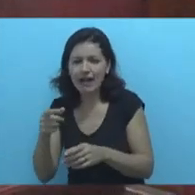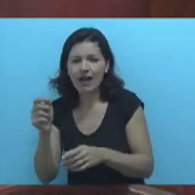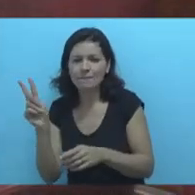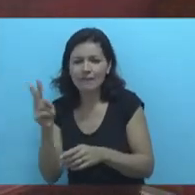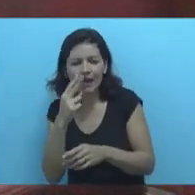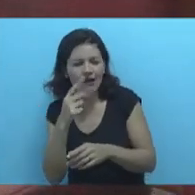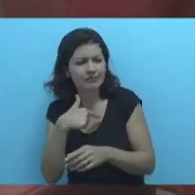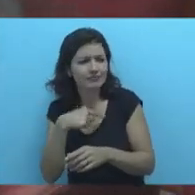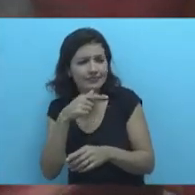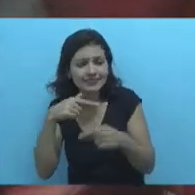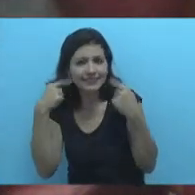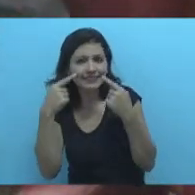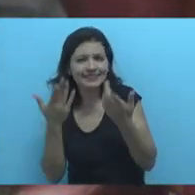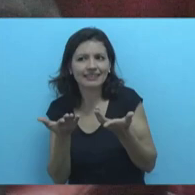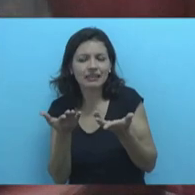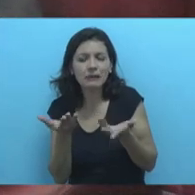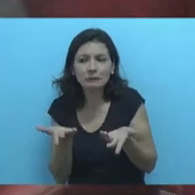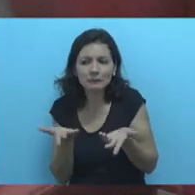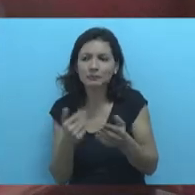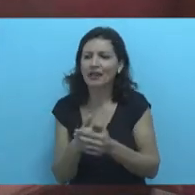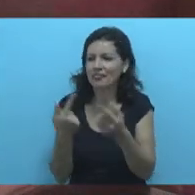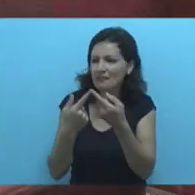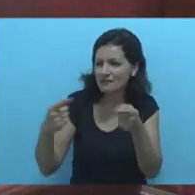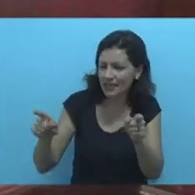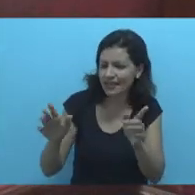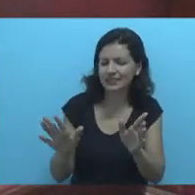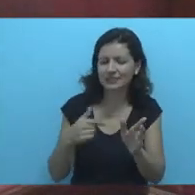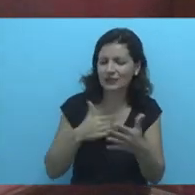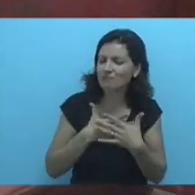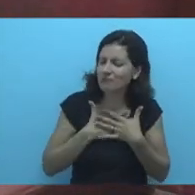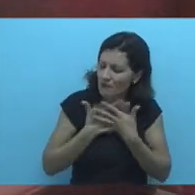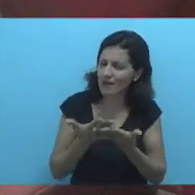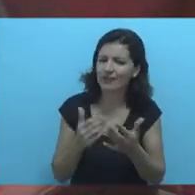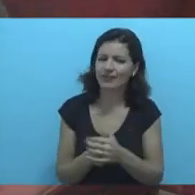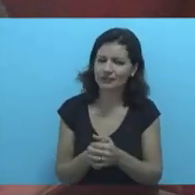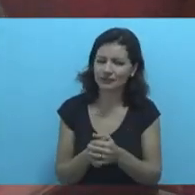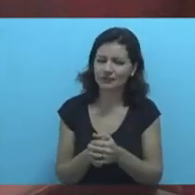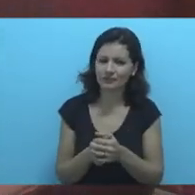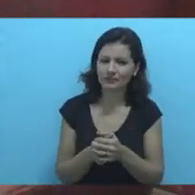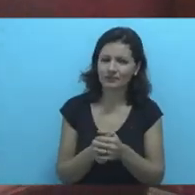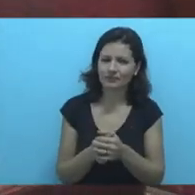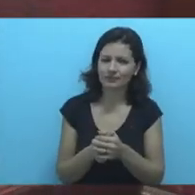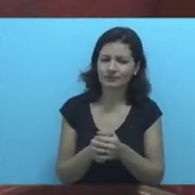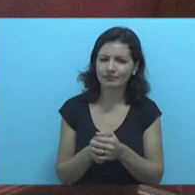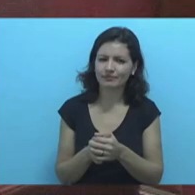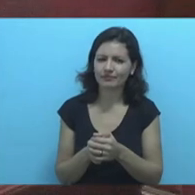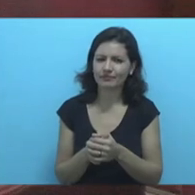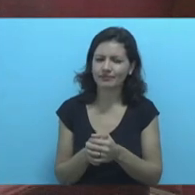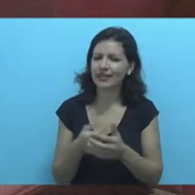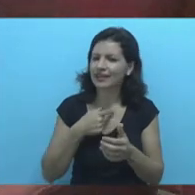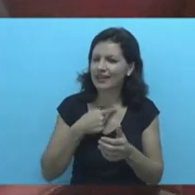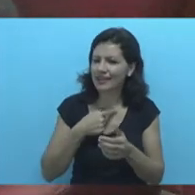La verdad que lo recuerdo con cariño. Era una relación rara, una relación de querer que esté al lado